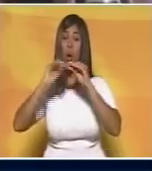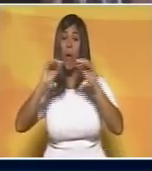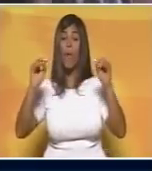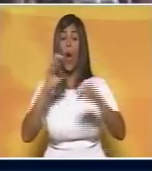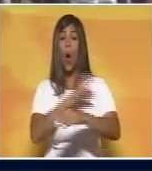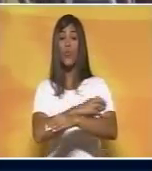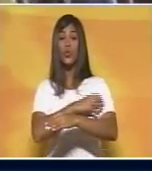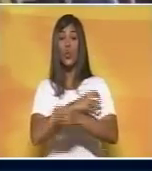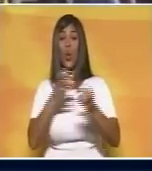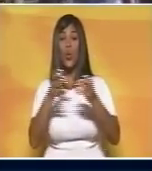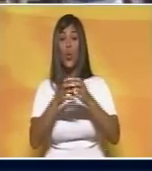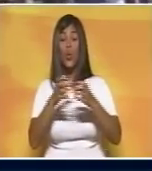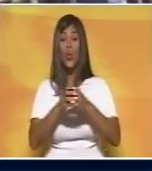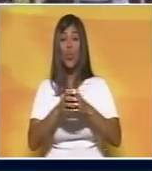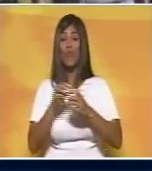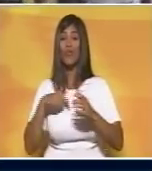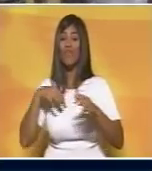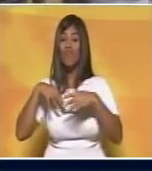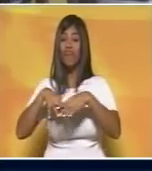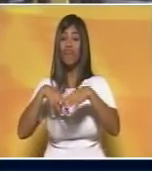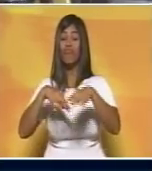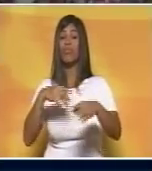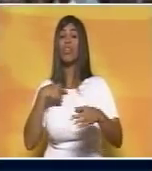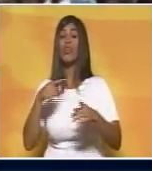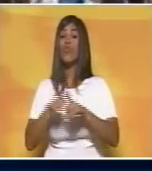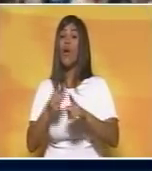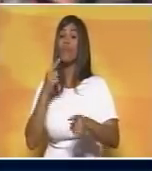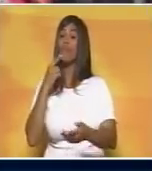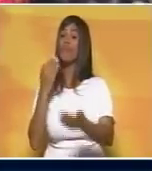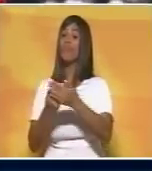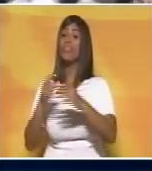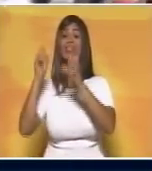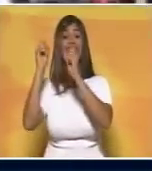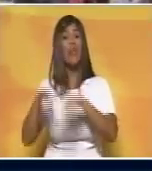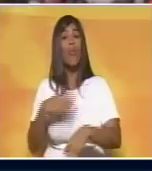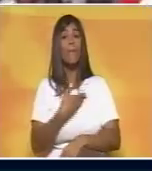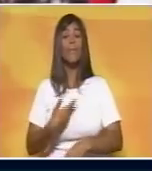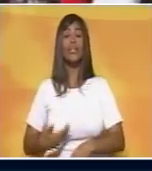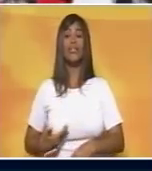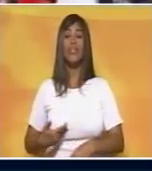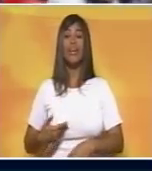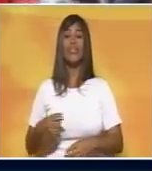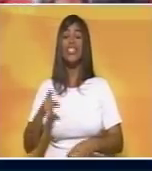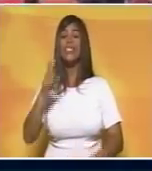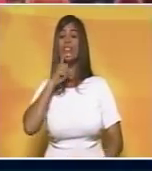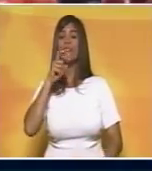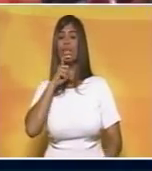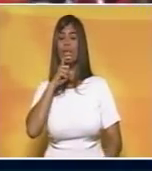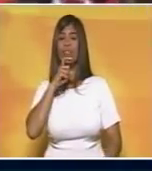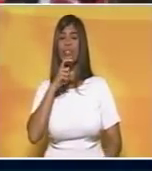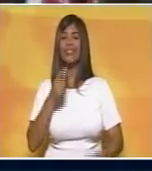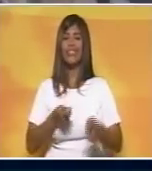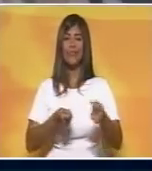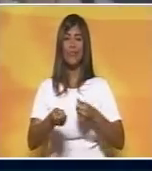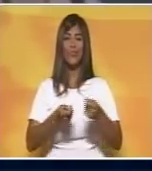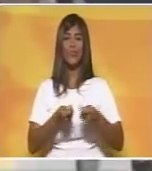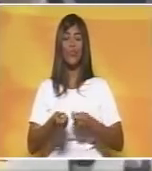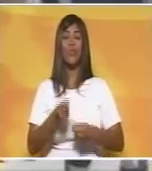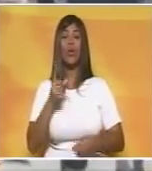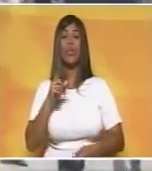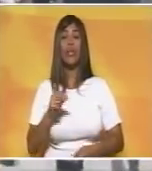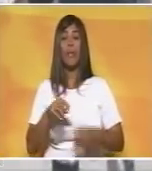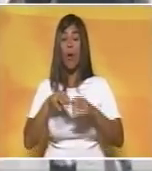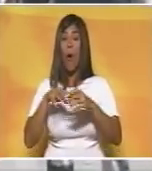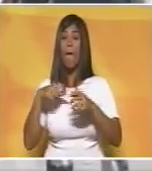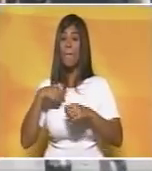grupos populares salieron a las calles para reclamar la renuncia de Moïse en medio de un difícil panorama económico, pero fueron